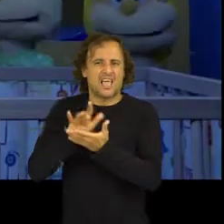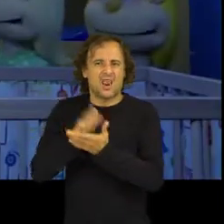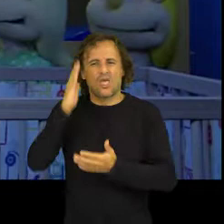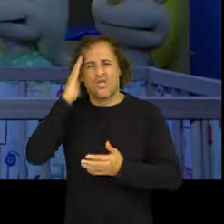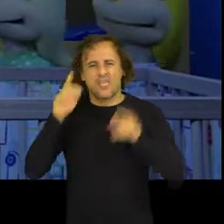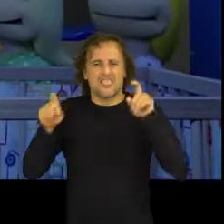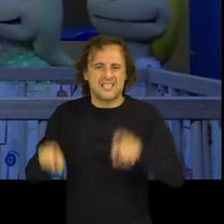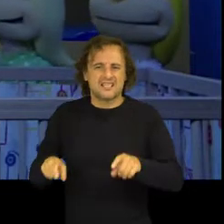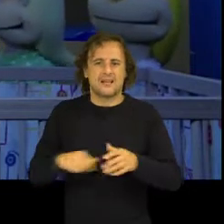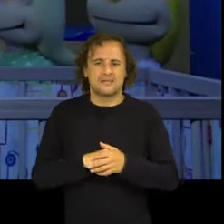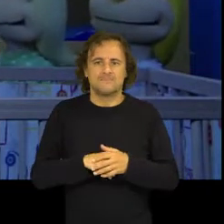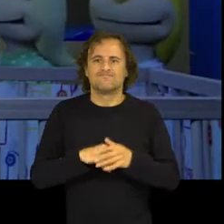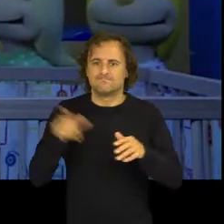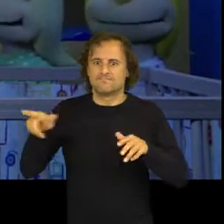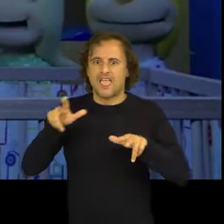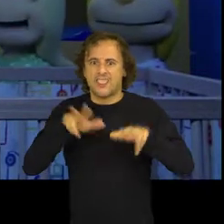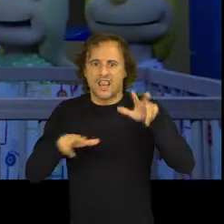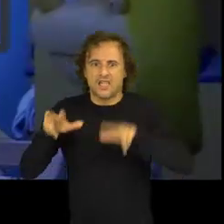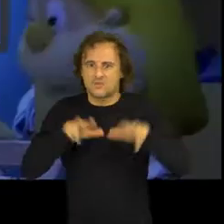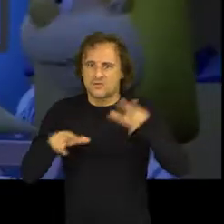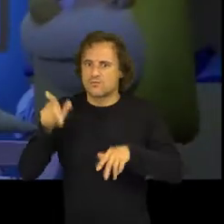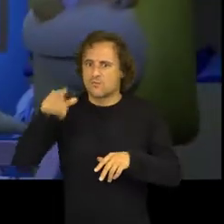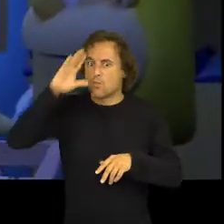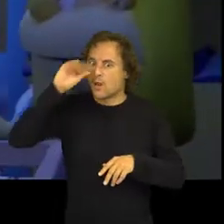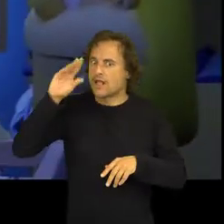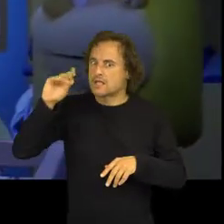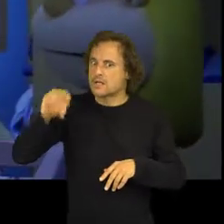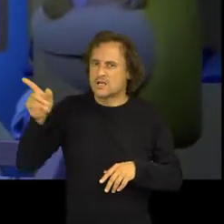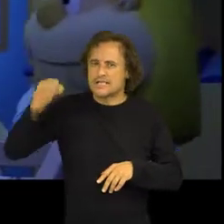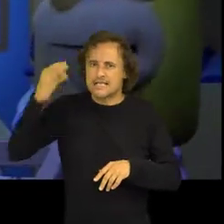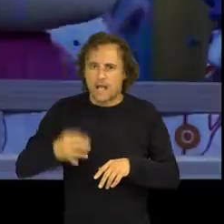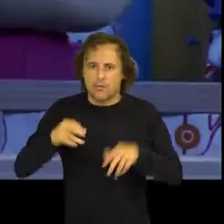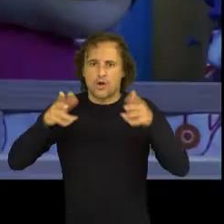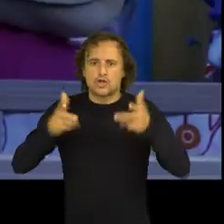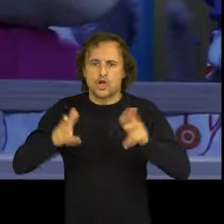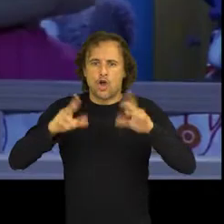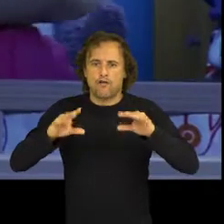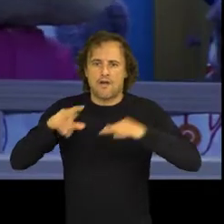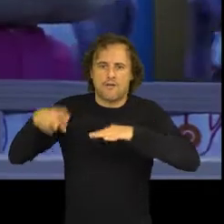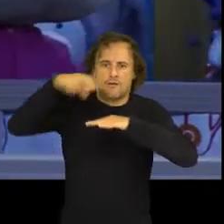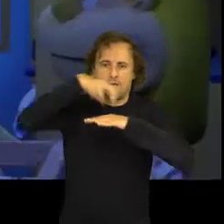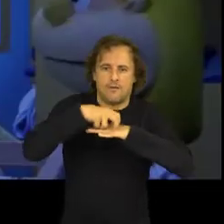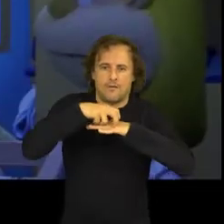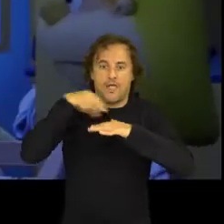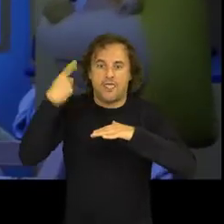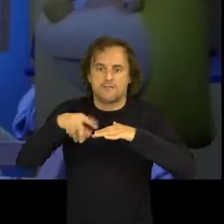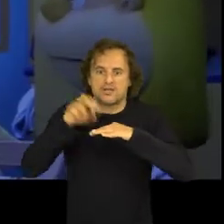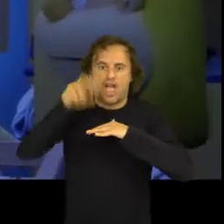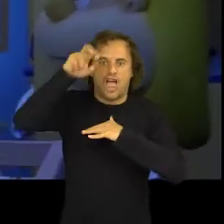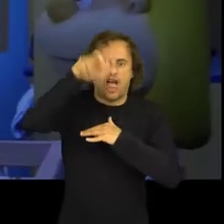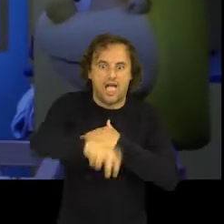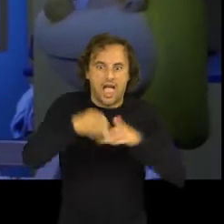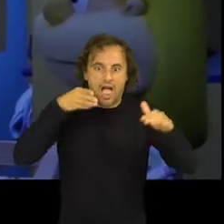Os tiranosauro Rex son moi listos. Seguro que subiu ao sofá para dar un chimpo e meterse no